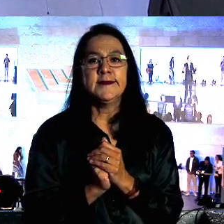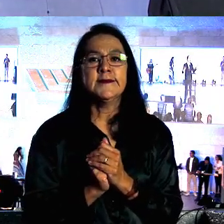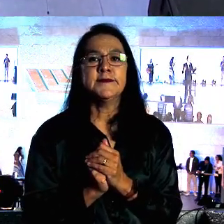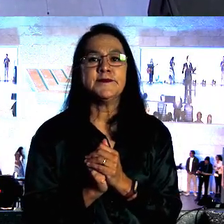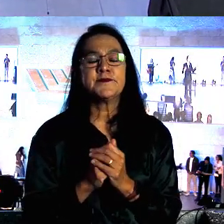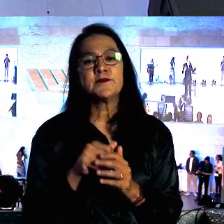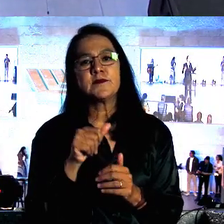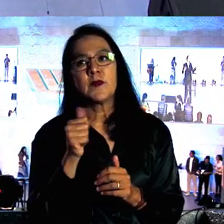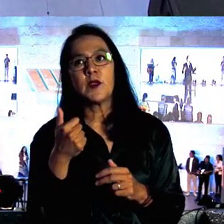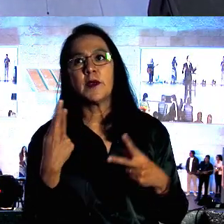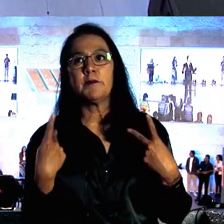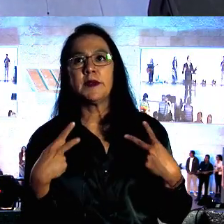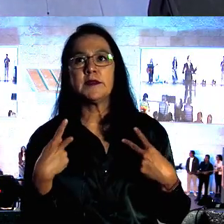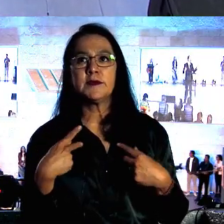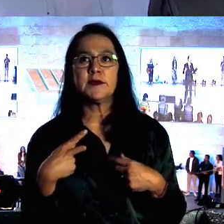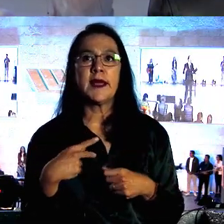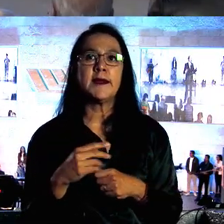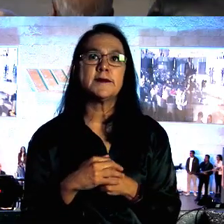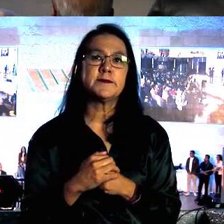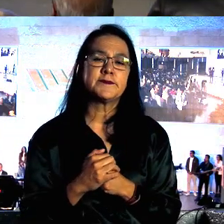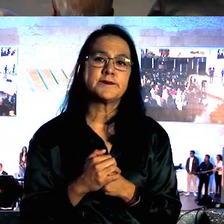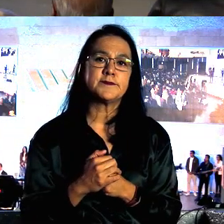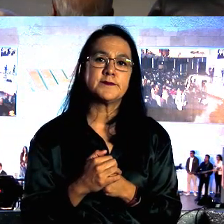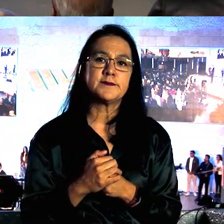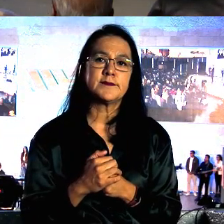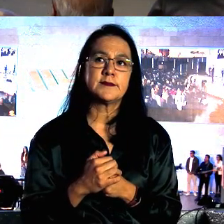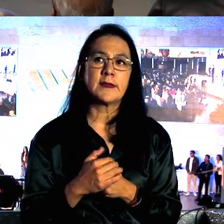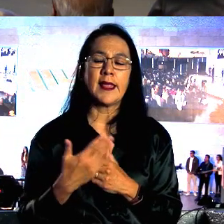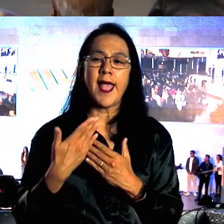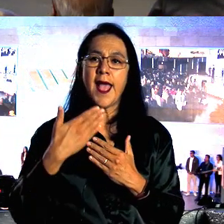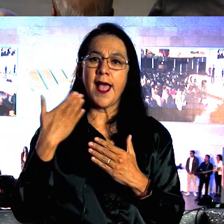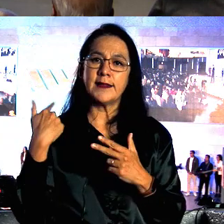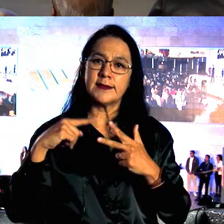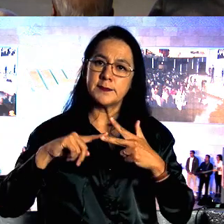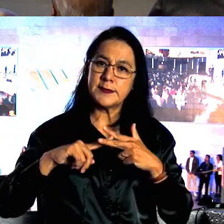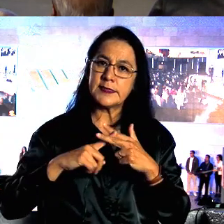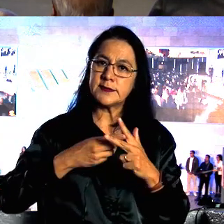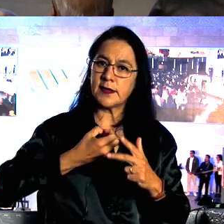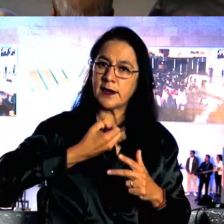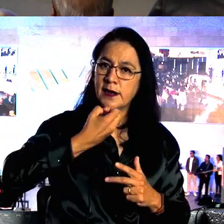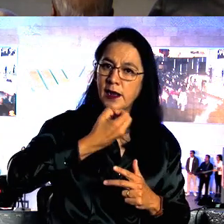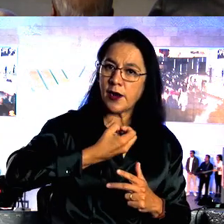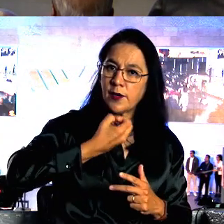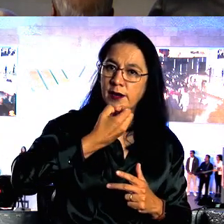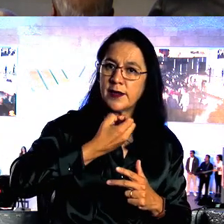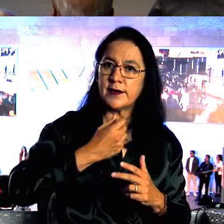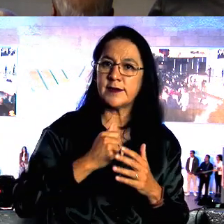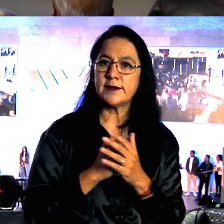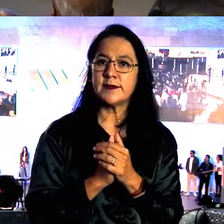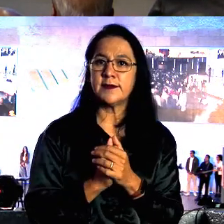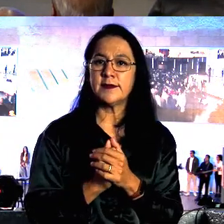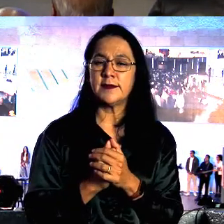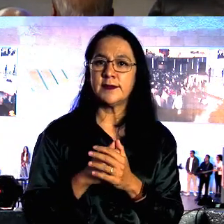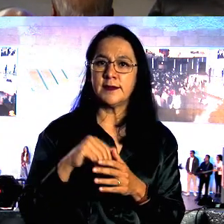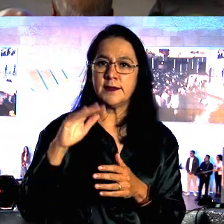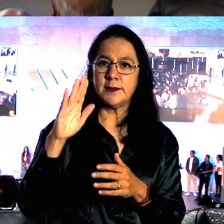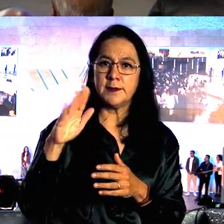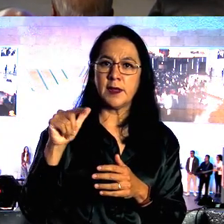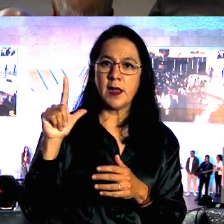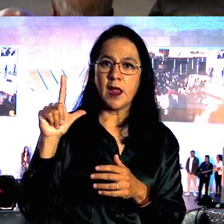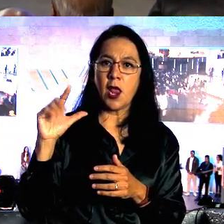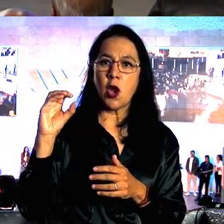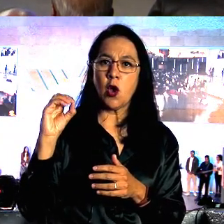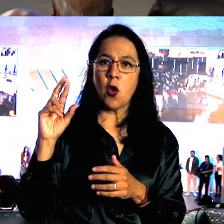¿alguien más? antes de que hagamos la oración no te alejes ven acá por favor Lorena